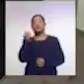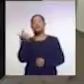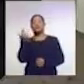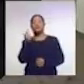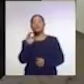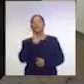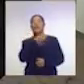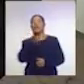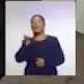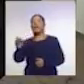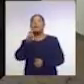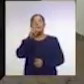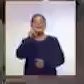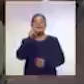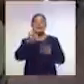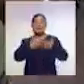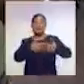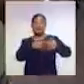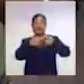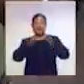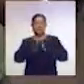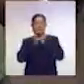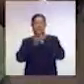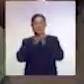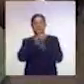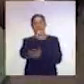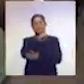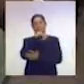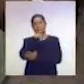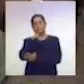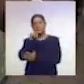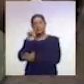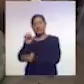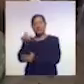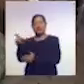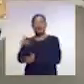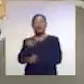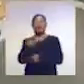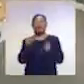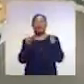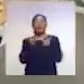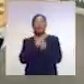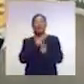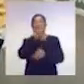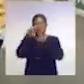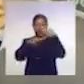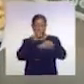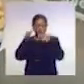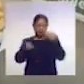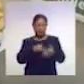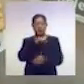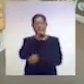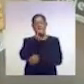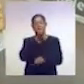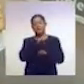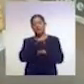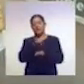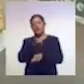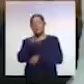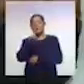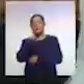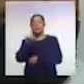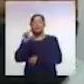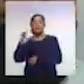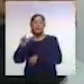participación de más de 30 empresas, el Sistema Nacional del Empleo en Tlaxcala, a través del Sistema Estatal de Promoción del Empleo y Desarrollo Comunitario, llevó a cabo